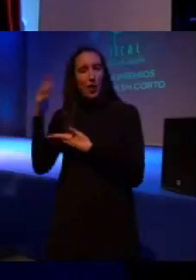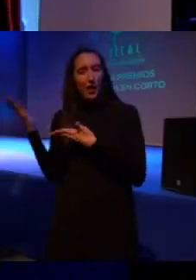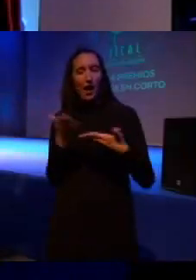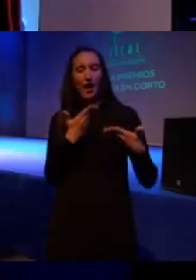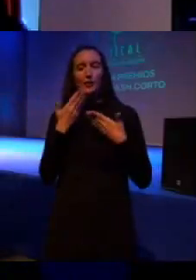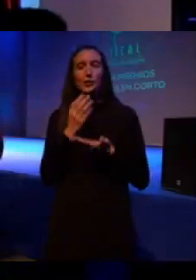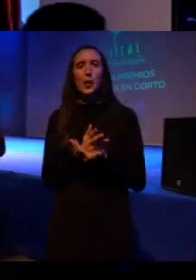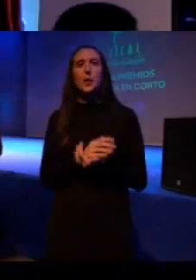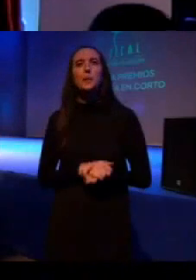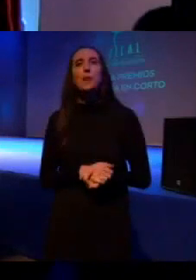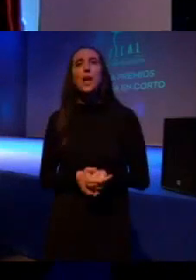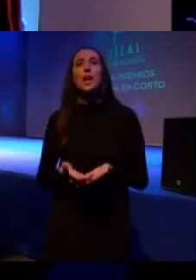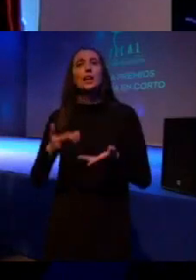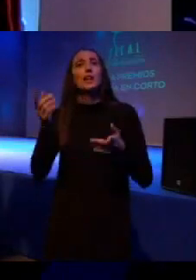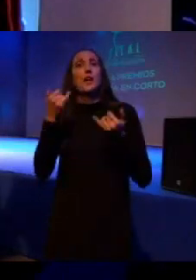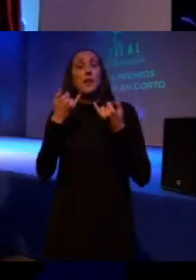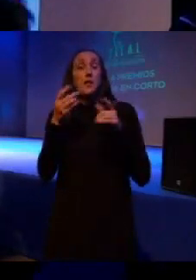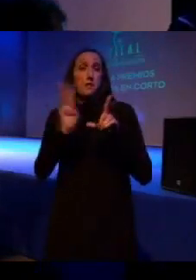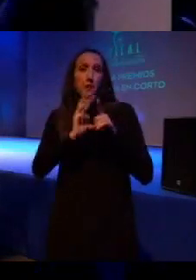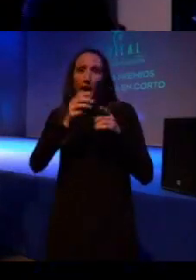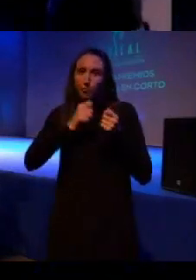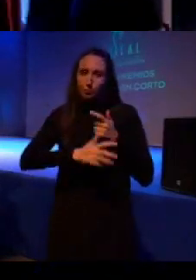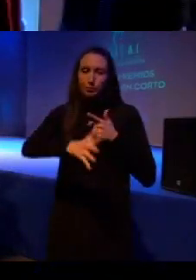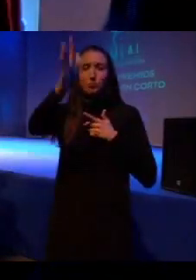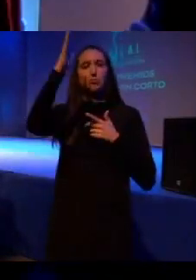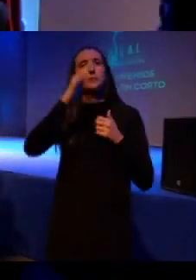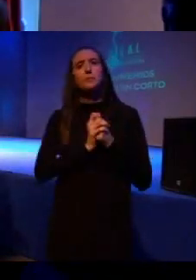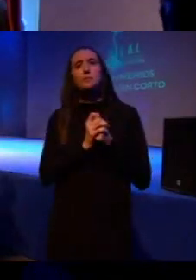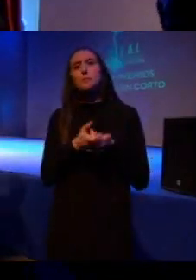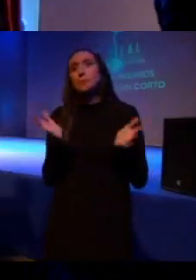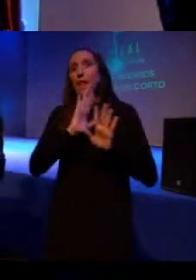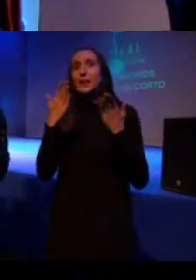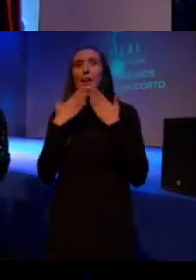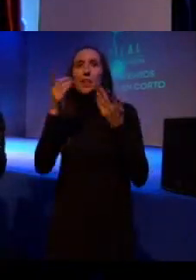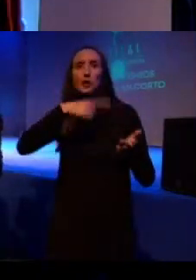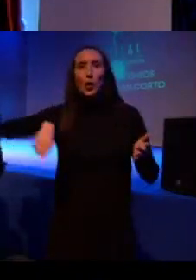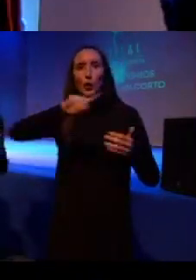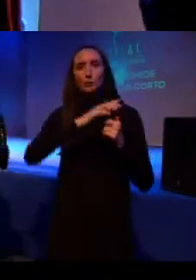así que larga vida FICAL y nada, gracias por todo.